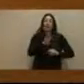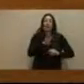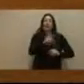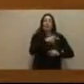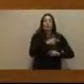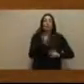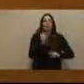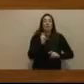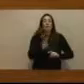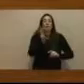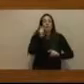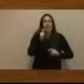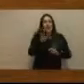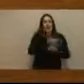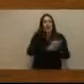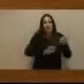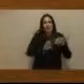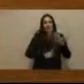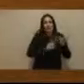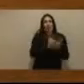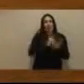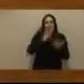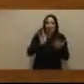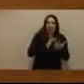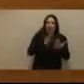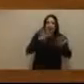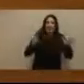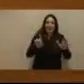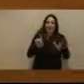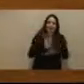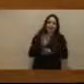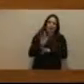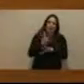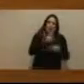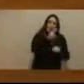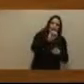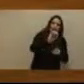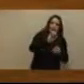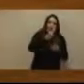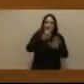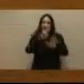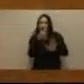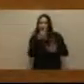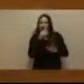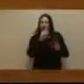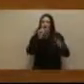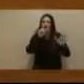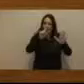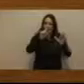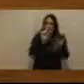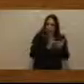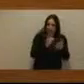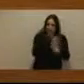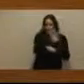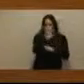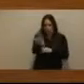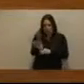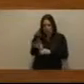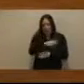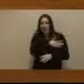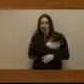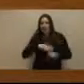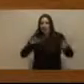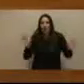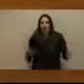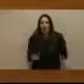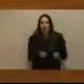nuevo informe de 6 páginas, no de 20 ni 26, de 6. Y quiero concluir con el